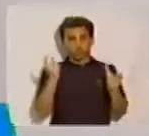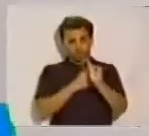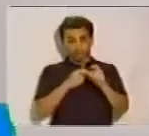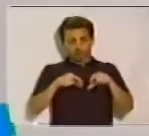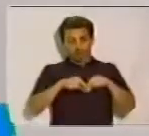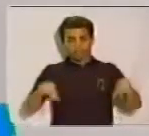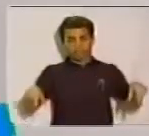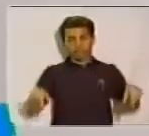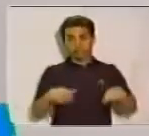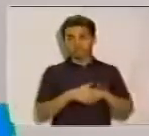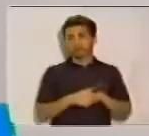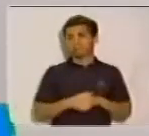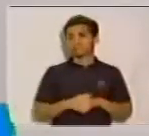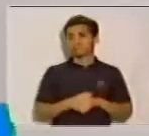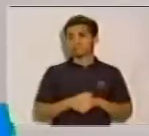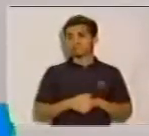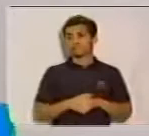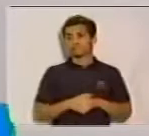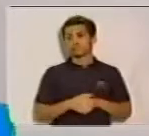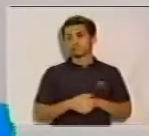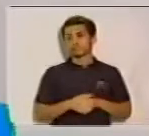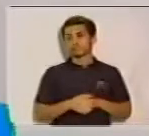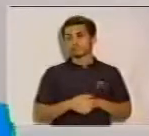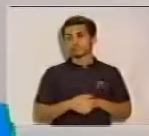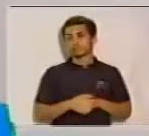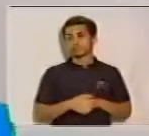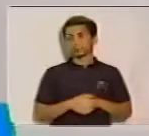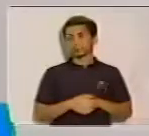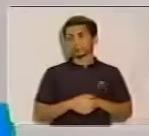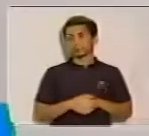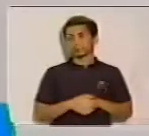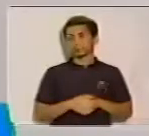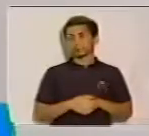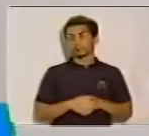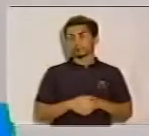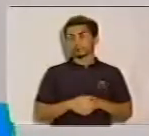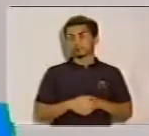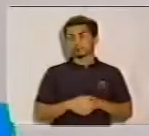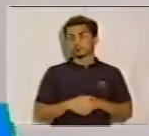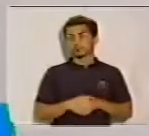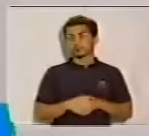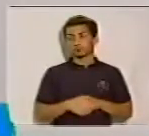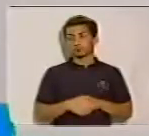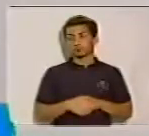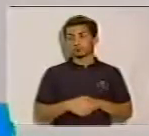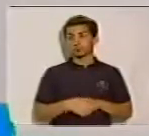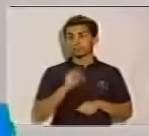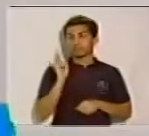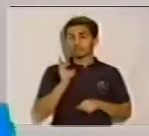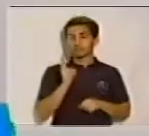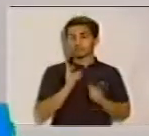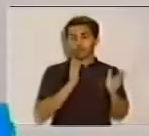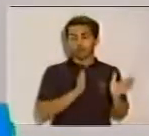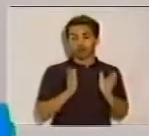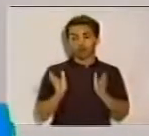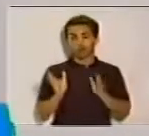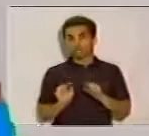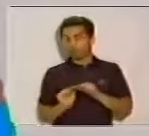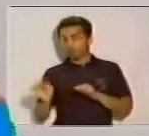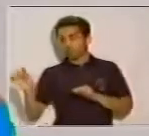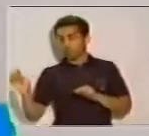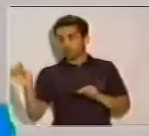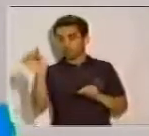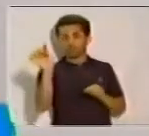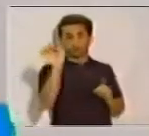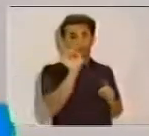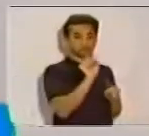lado. Otro segmento de recta. Traten siempre de hacerlo en orden. En orden.